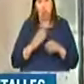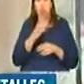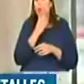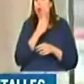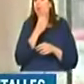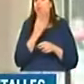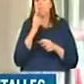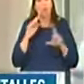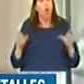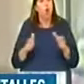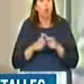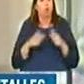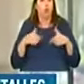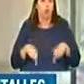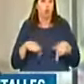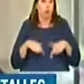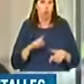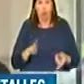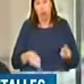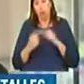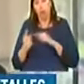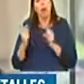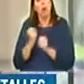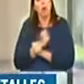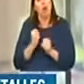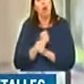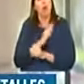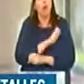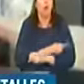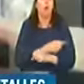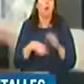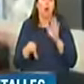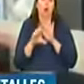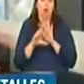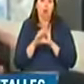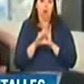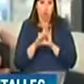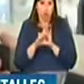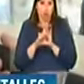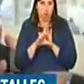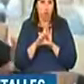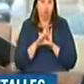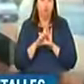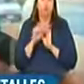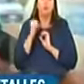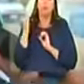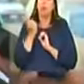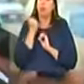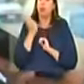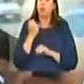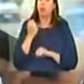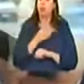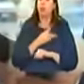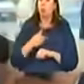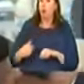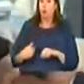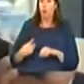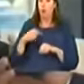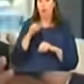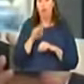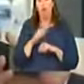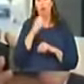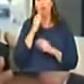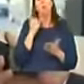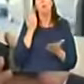Ministros deberá luego ser aprobado por el Poder Legislativo. Lo importante es que el Gobierno Nacional ha presentado a la mesa